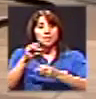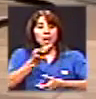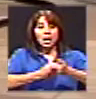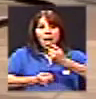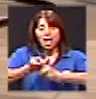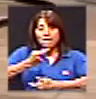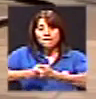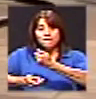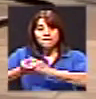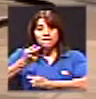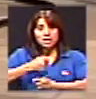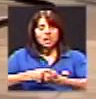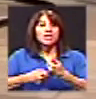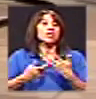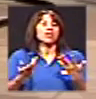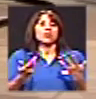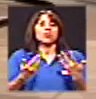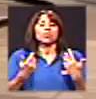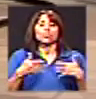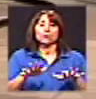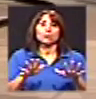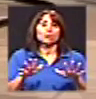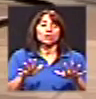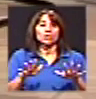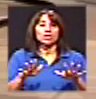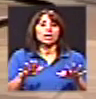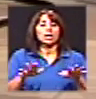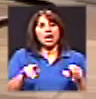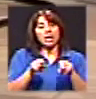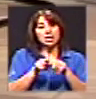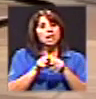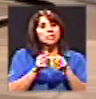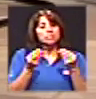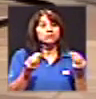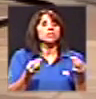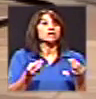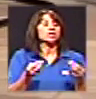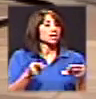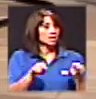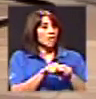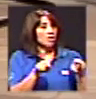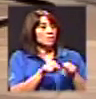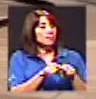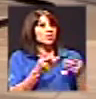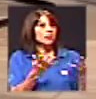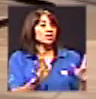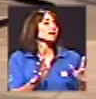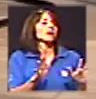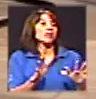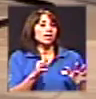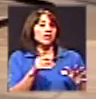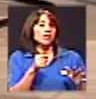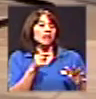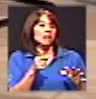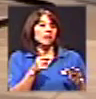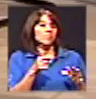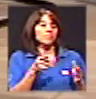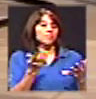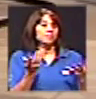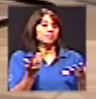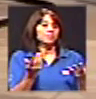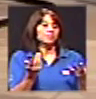todo grandes plantaciones, pero también hay pequeñas, ¿verdad? Y había en las y, bajas, y hortalizas. Solo que la urbanización... Ah, sí, sí,